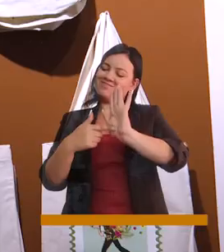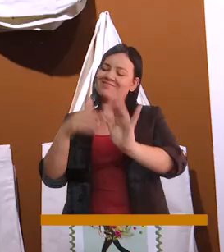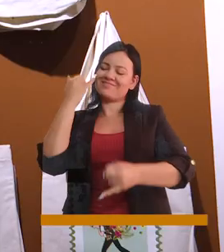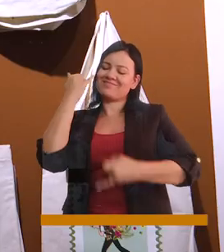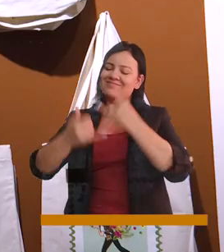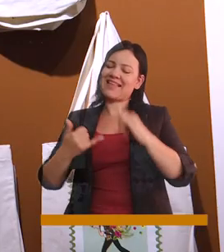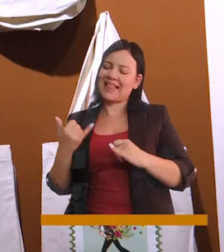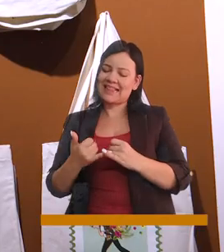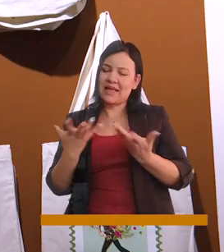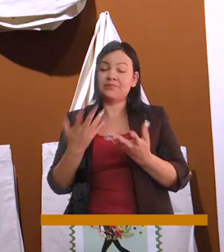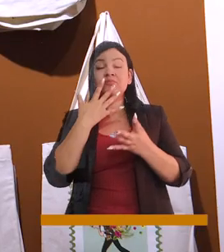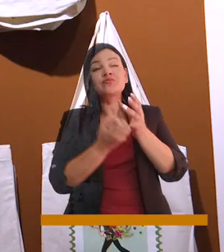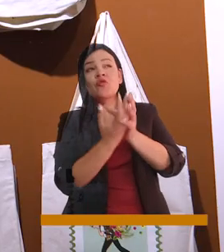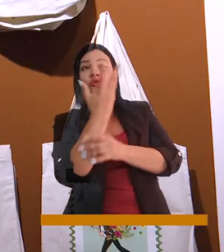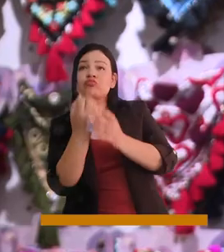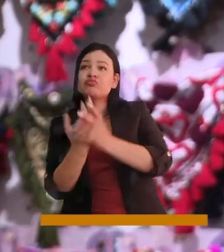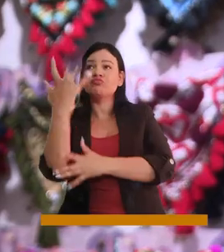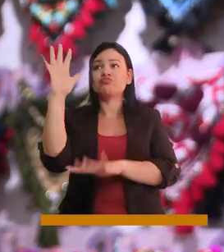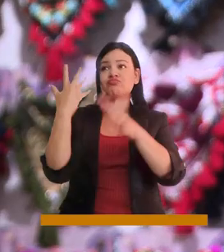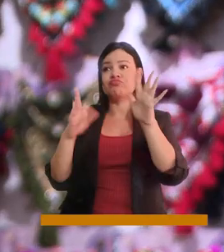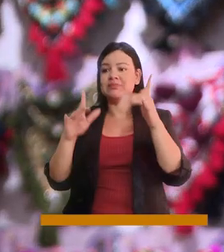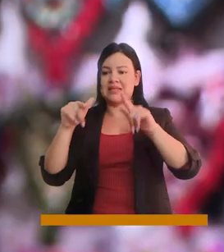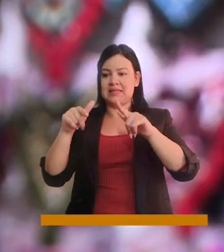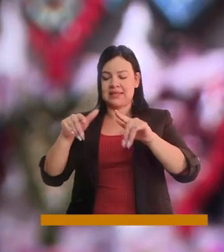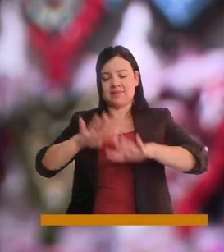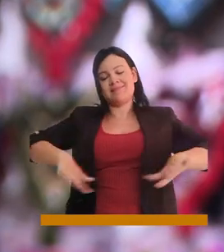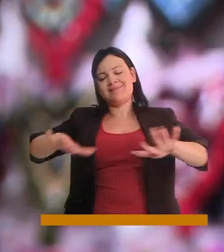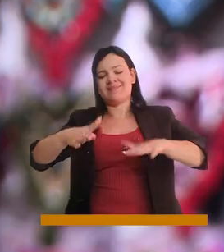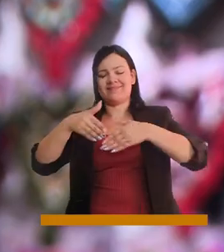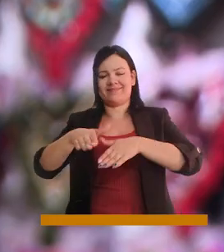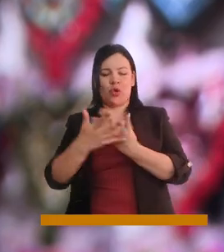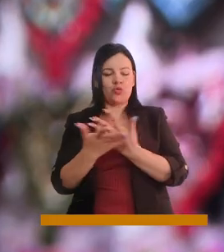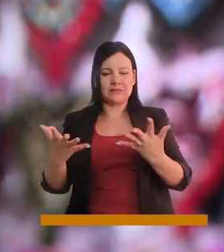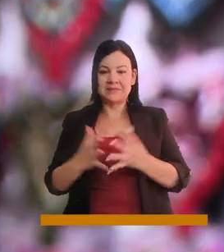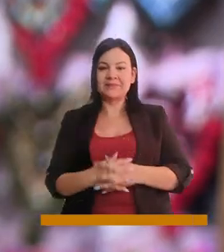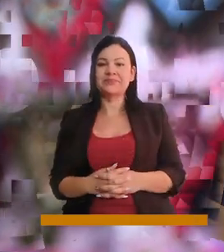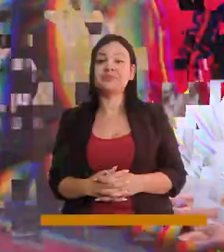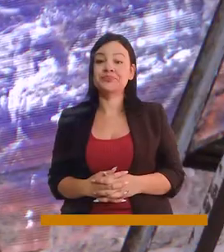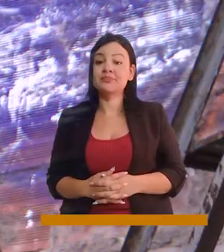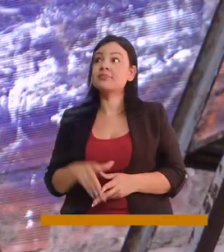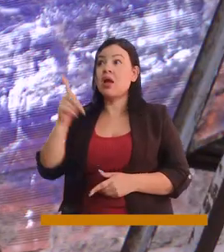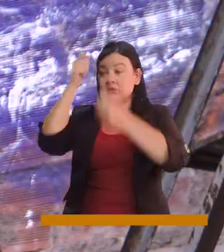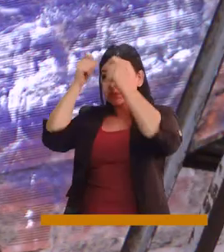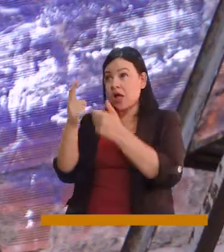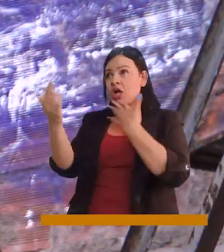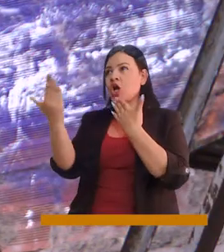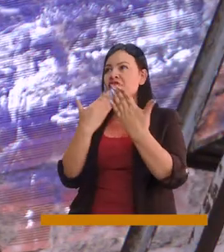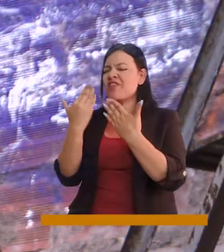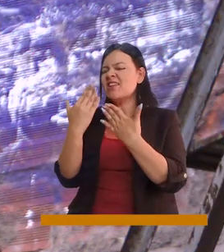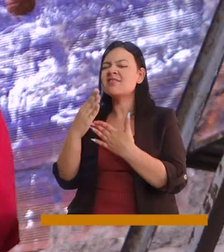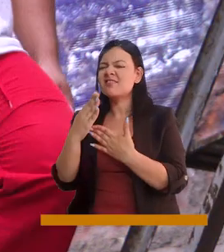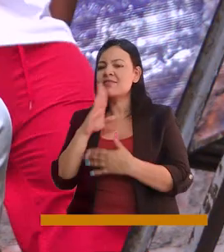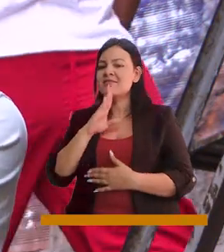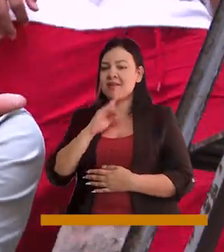ha sido lo que nos ha identificado a nosotros todo el tema de la flora y la fauna la producción local construir confianza en el estado